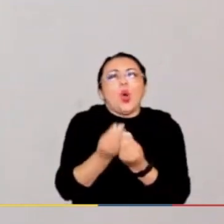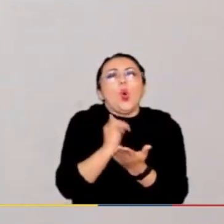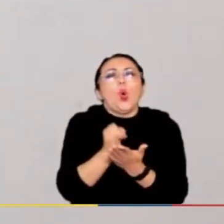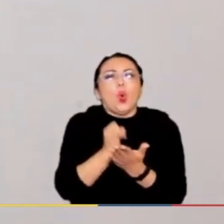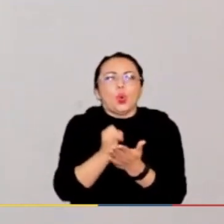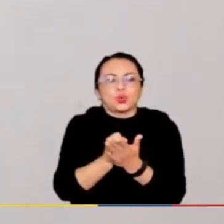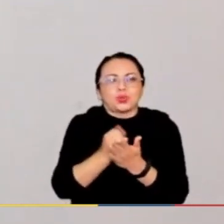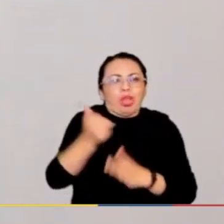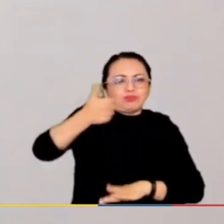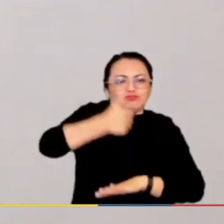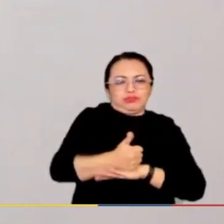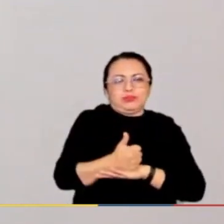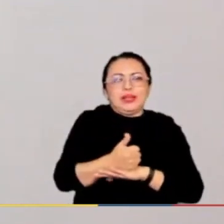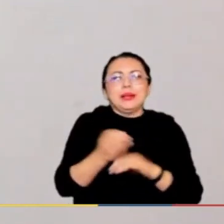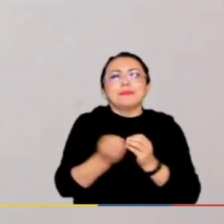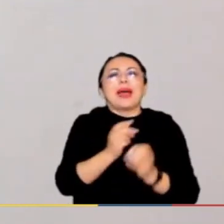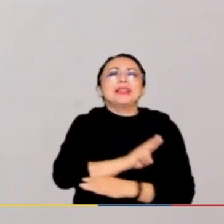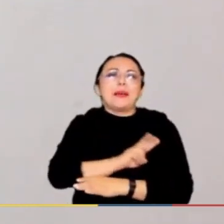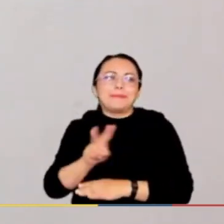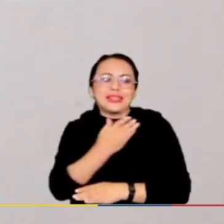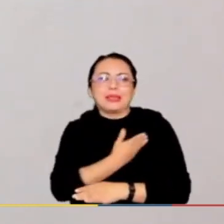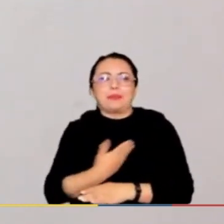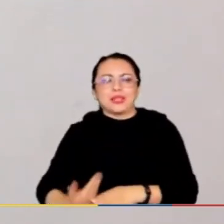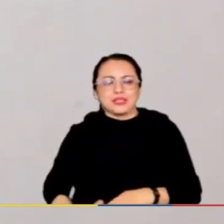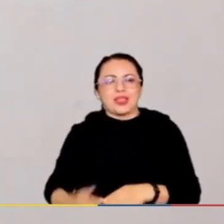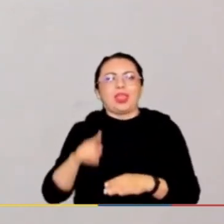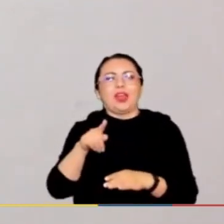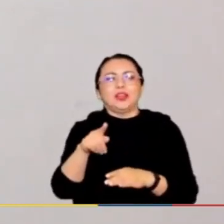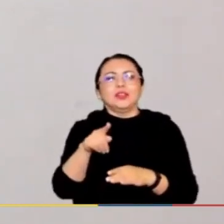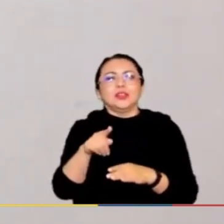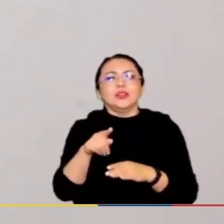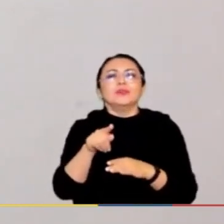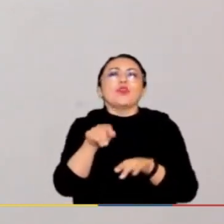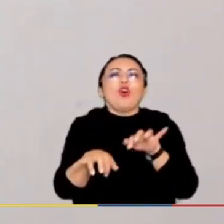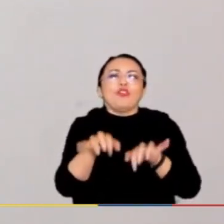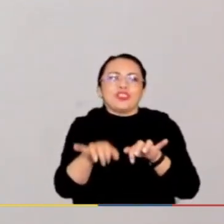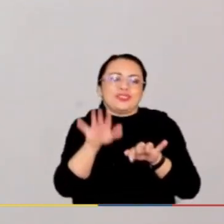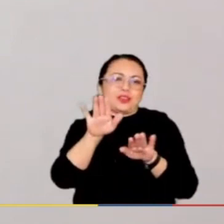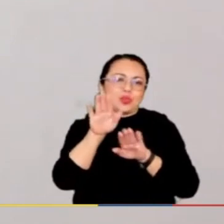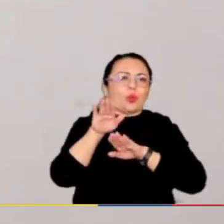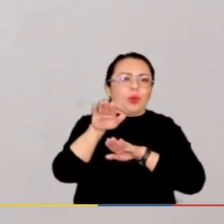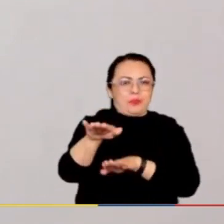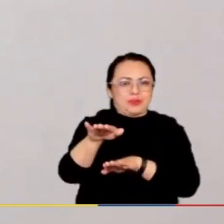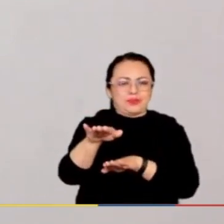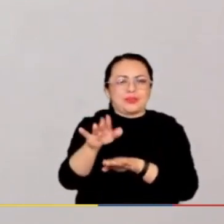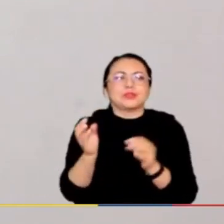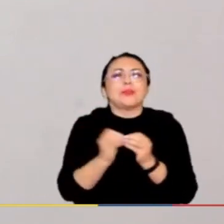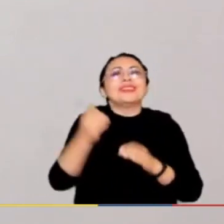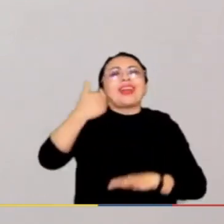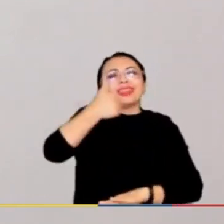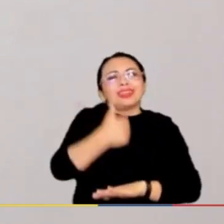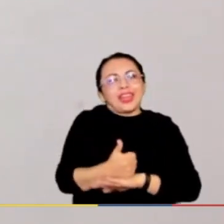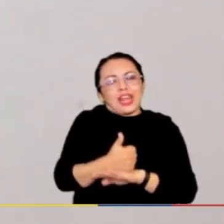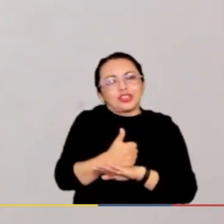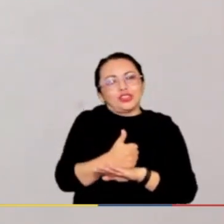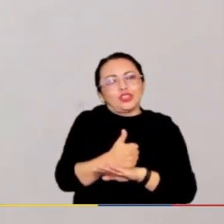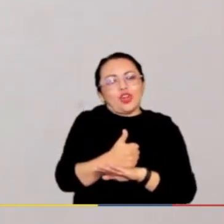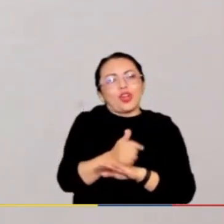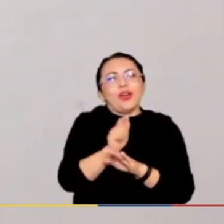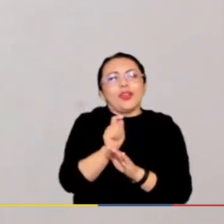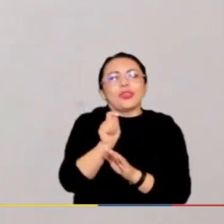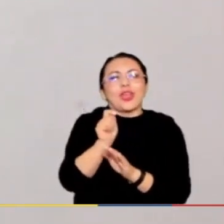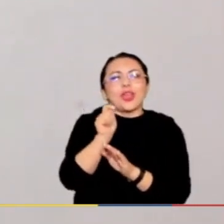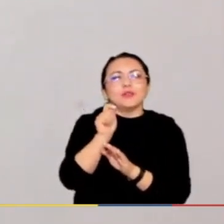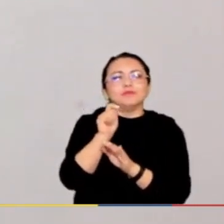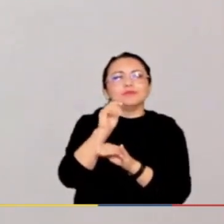República, vicepresidente de ING Barings, Oficina de Representación, director de la División de Inversión